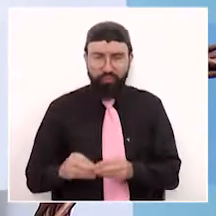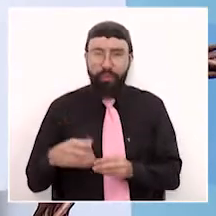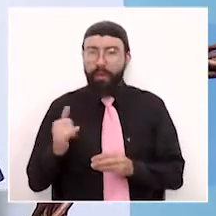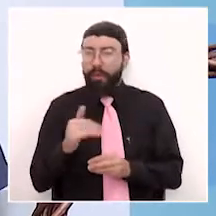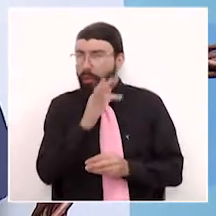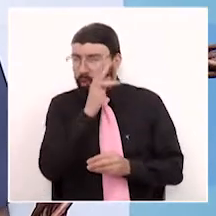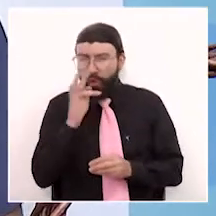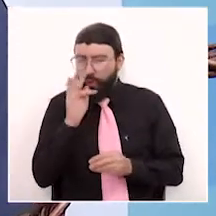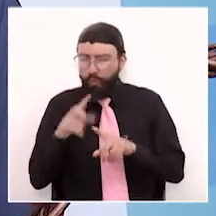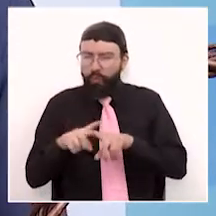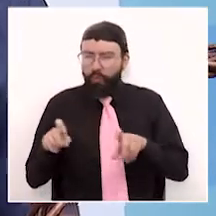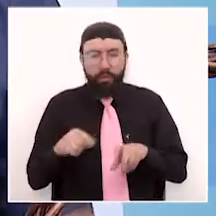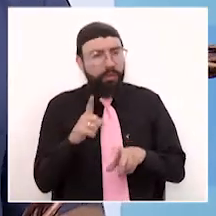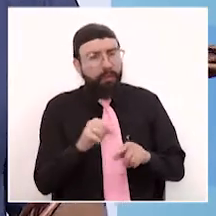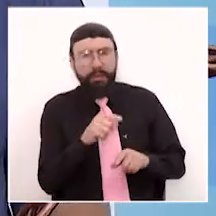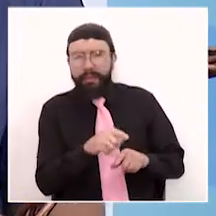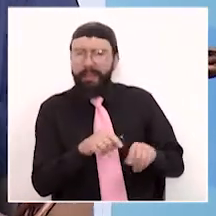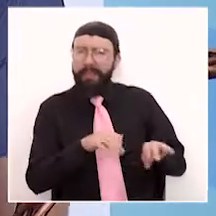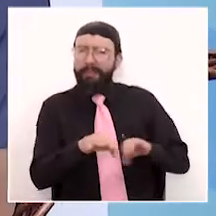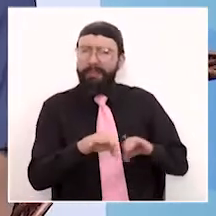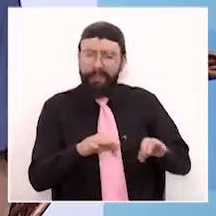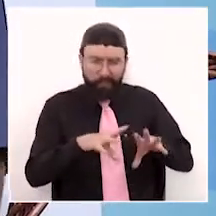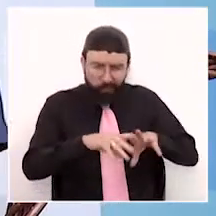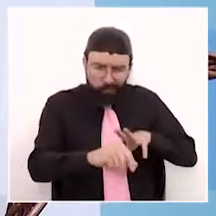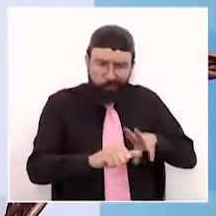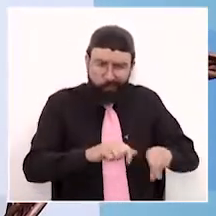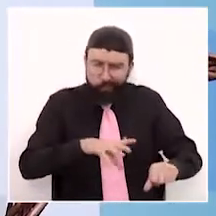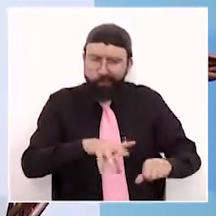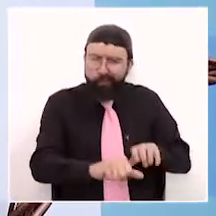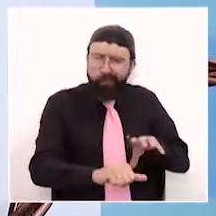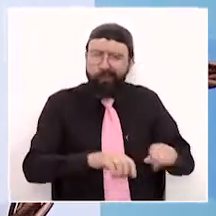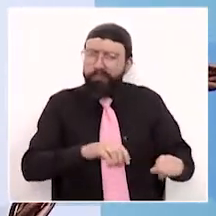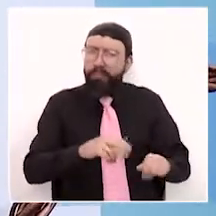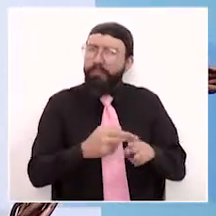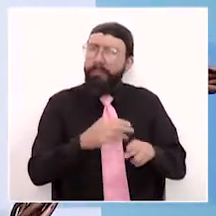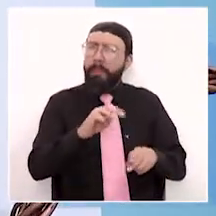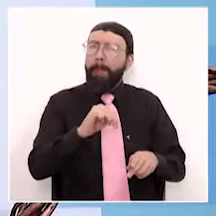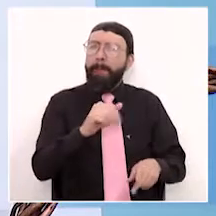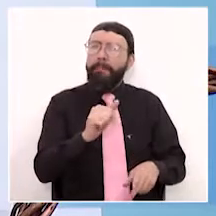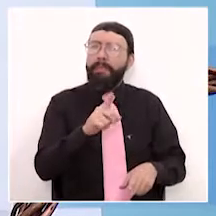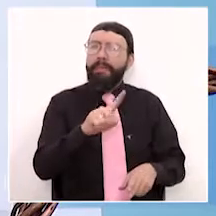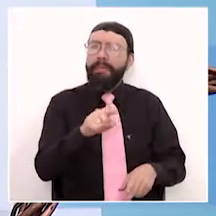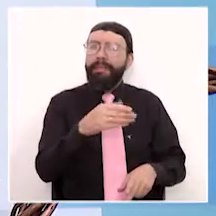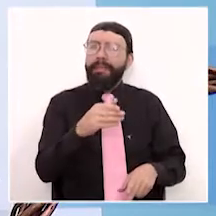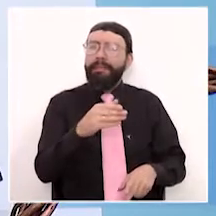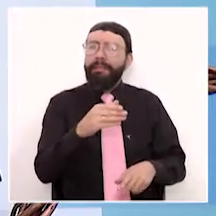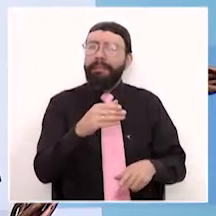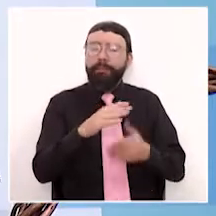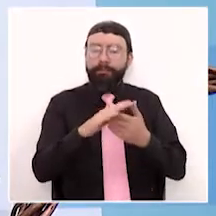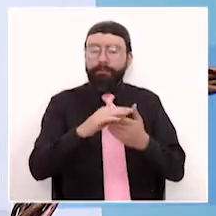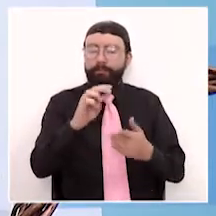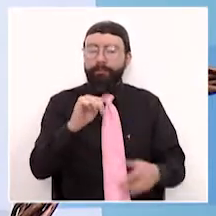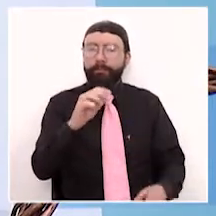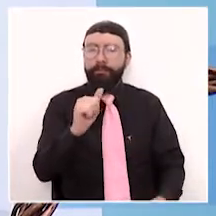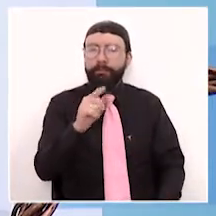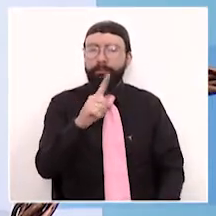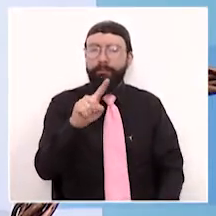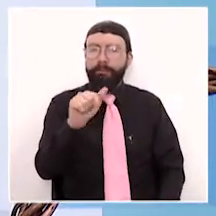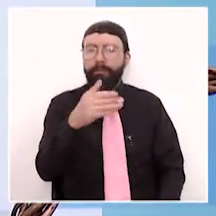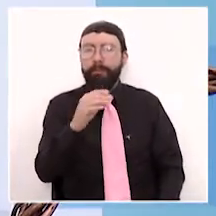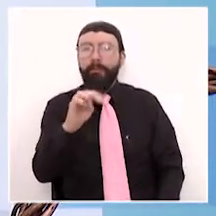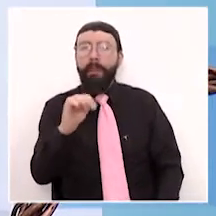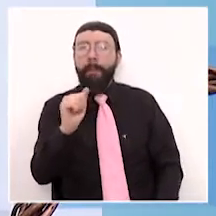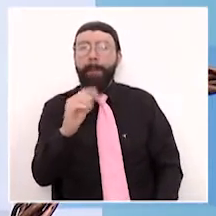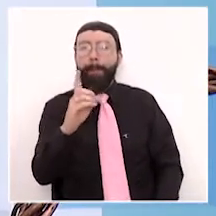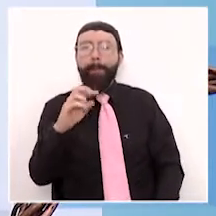madre, que es algo que nos va a explicar más adelante. Y queremos mostrarles hoy unos panes artesanales para que ustedes vean y